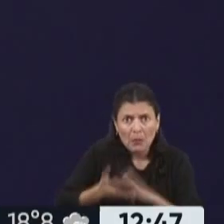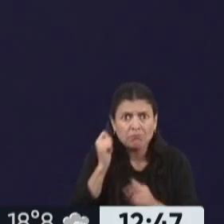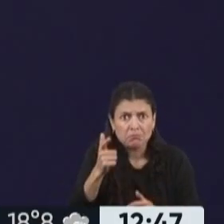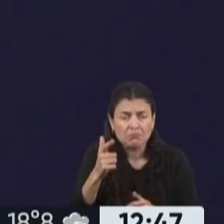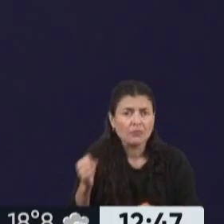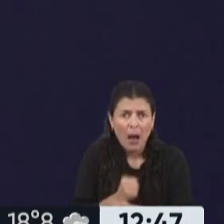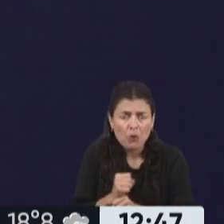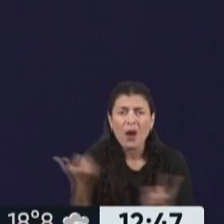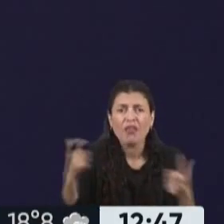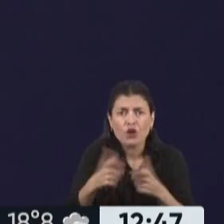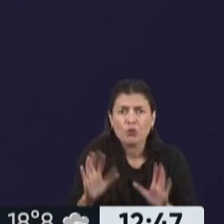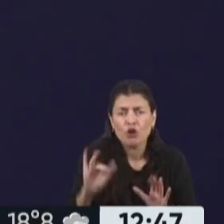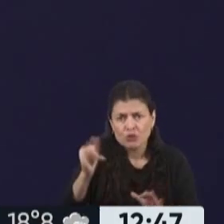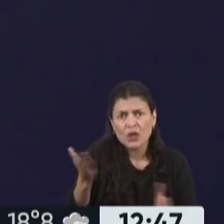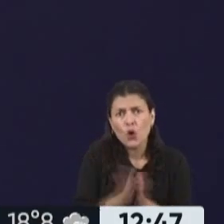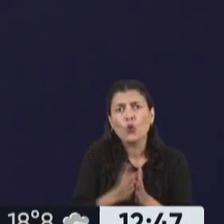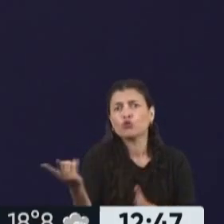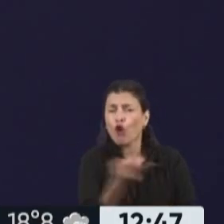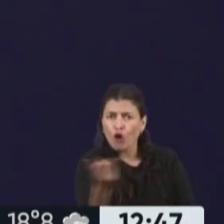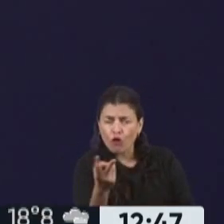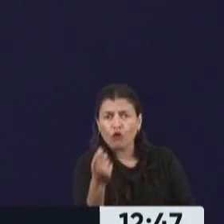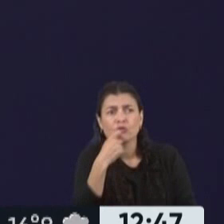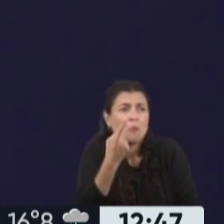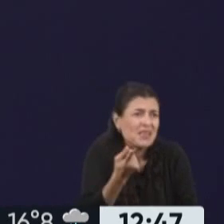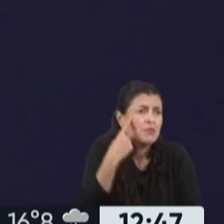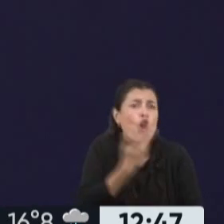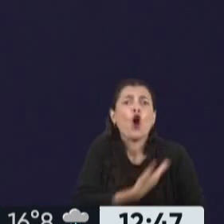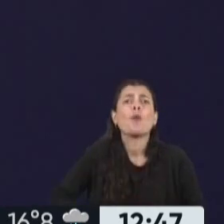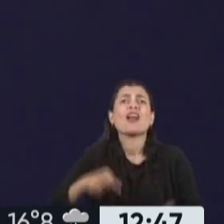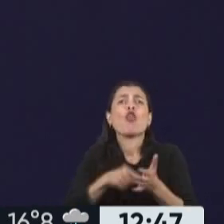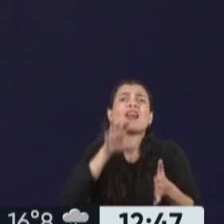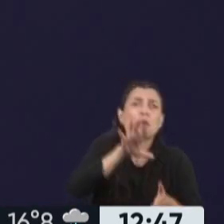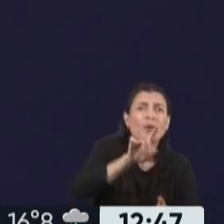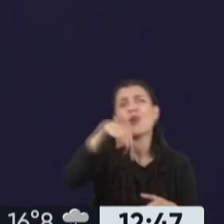una reunión, por supuesto, con el gobernador de la provincia, como la puede tener con cualquier otro gobernador.